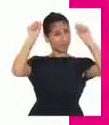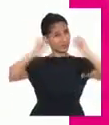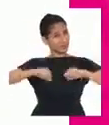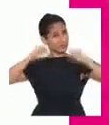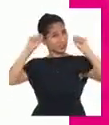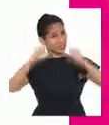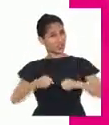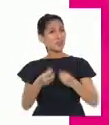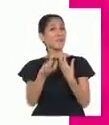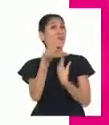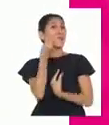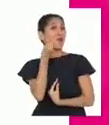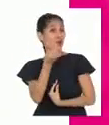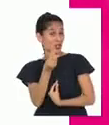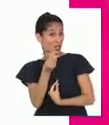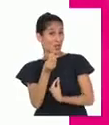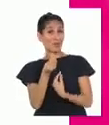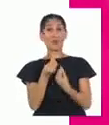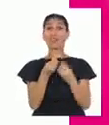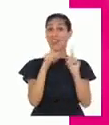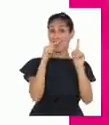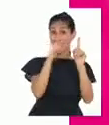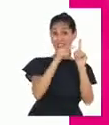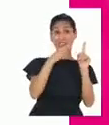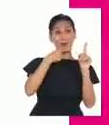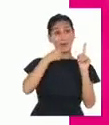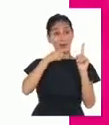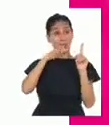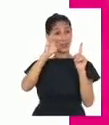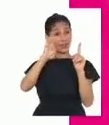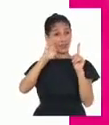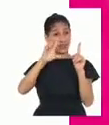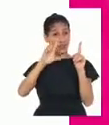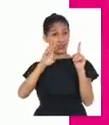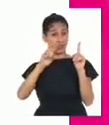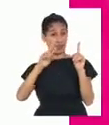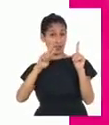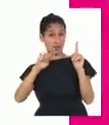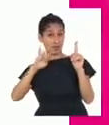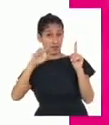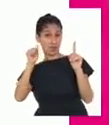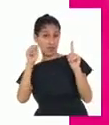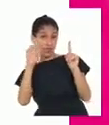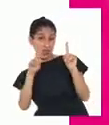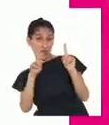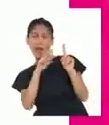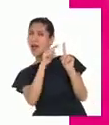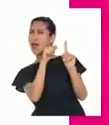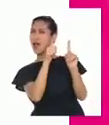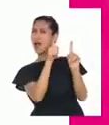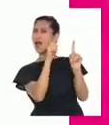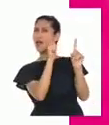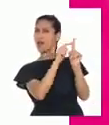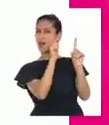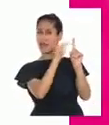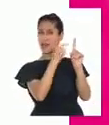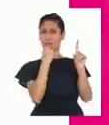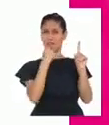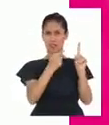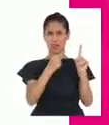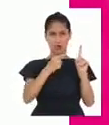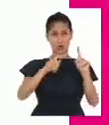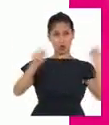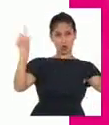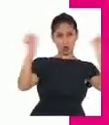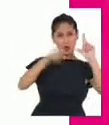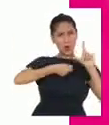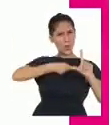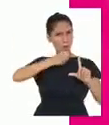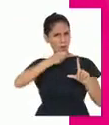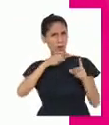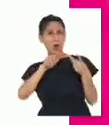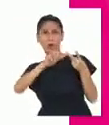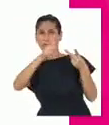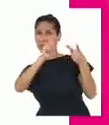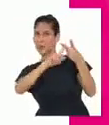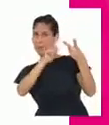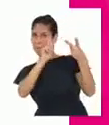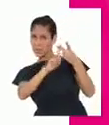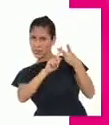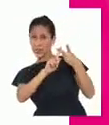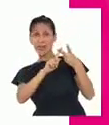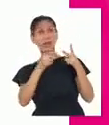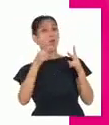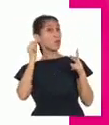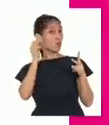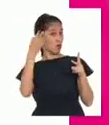la educadora Elvira García y García, la escritora Zoila Aurora Cáceres, la periodista, escritora y educadora